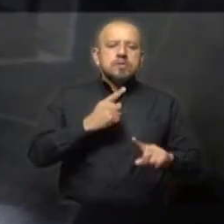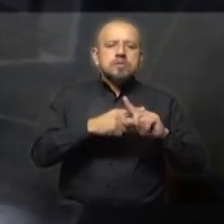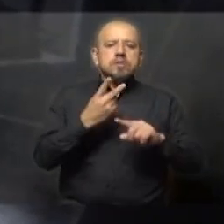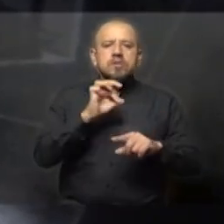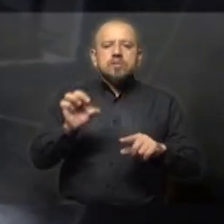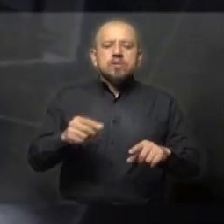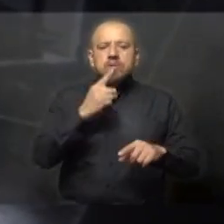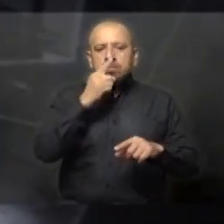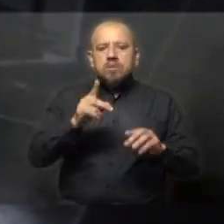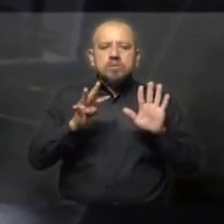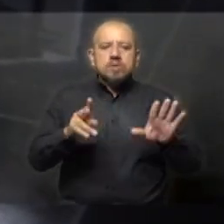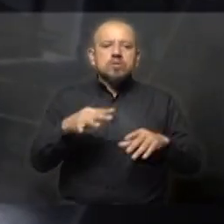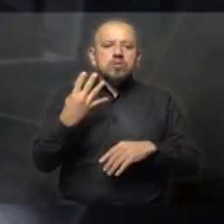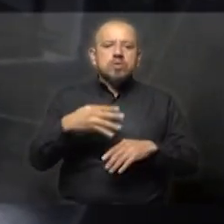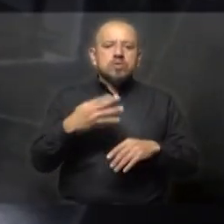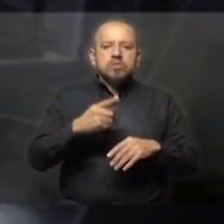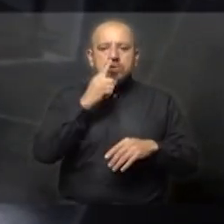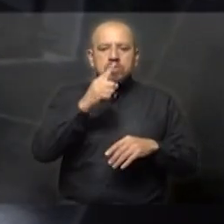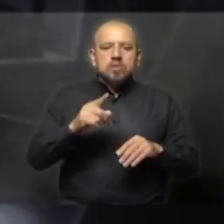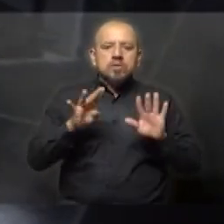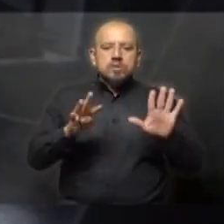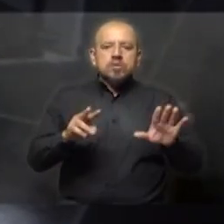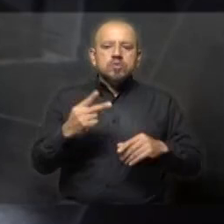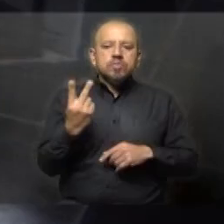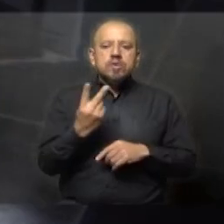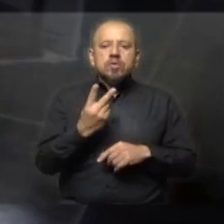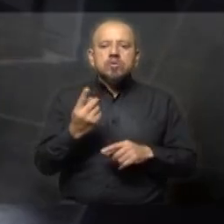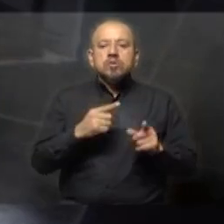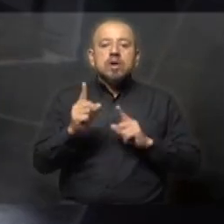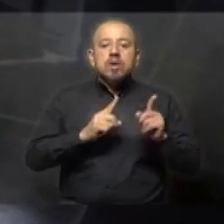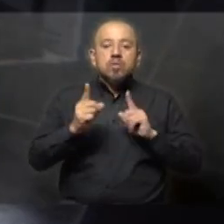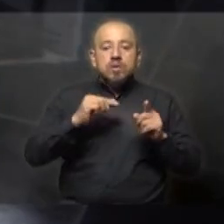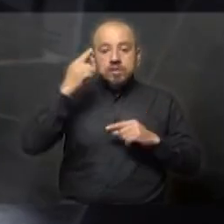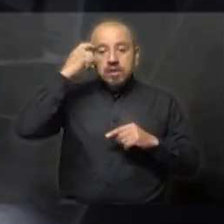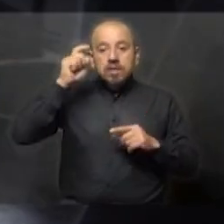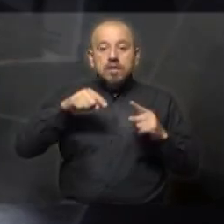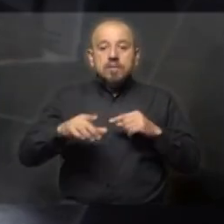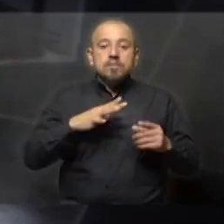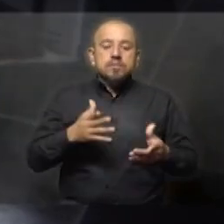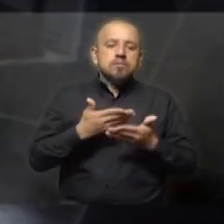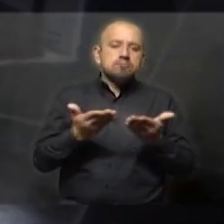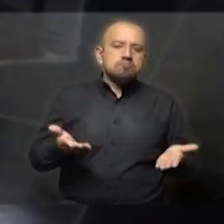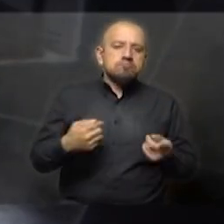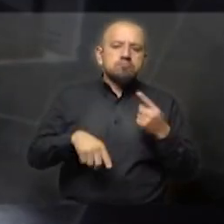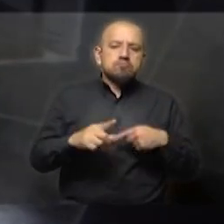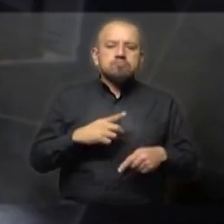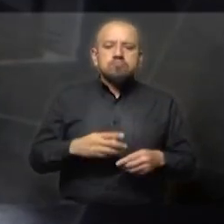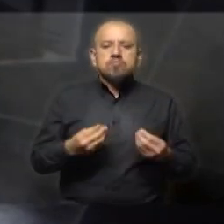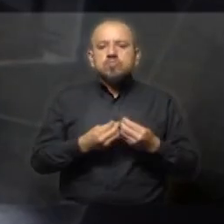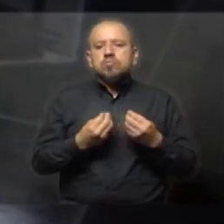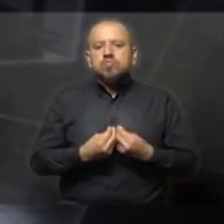entre 1914 y 1922 alguna de las ideas allí contenidas son demasiado hijas de su época